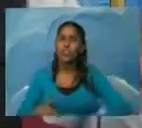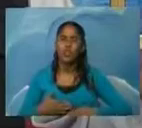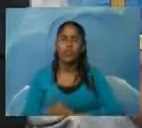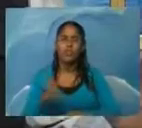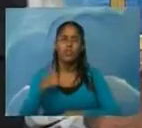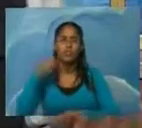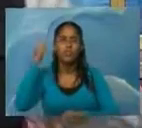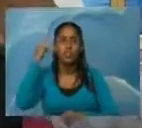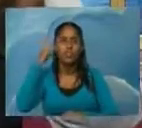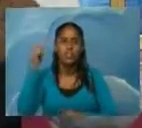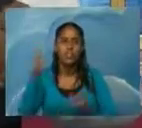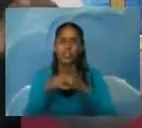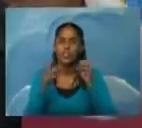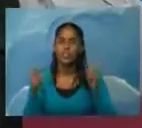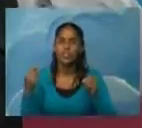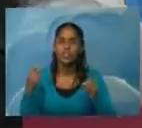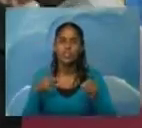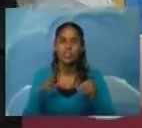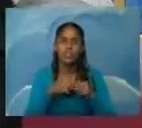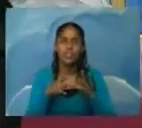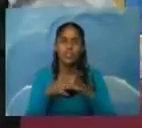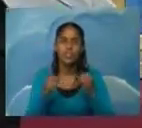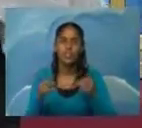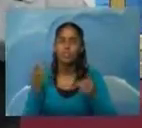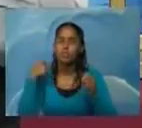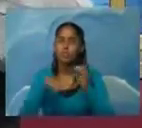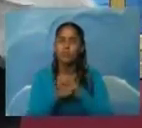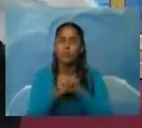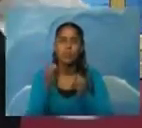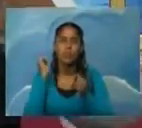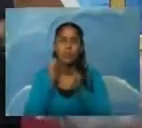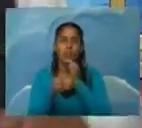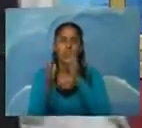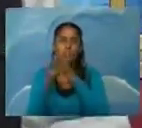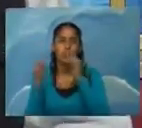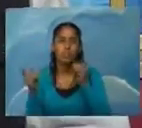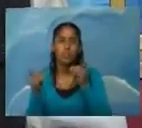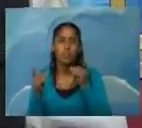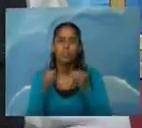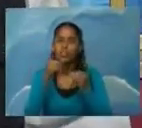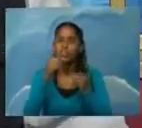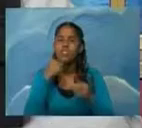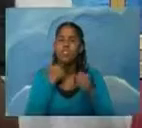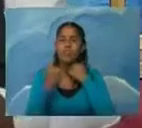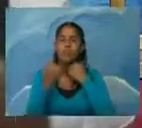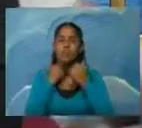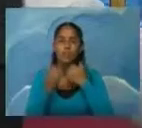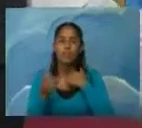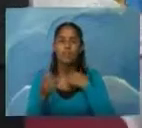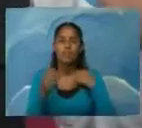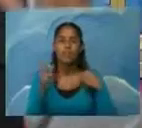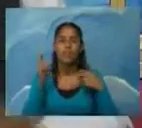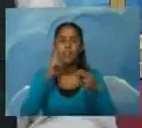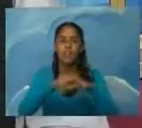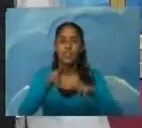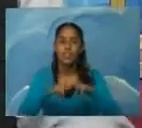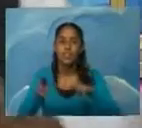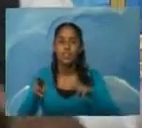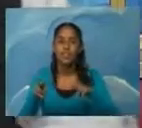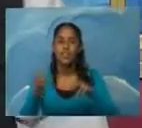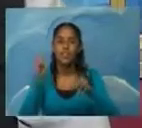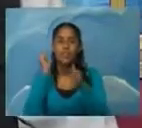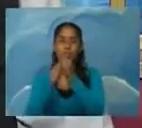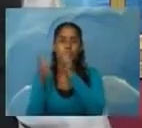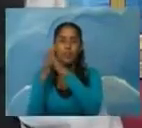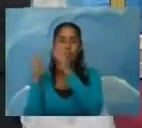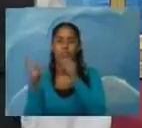Yo no sé, me dijo. Es yo más, te lo dije. Me voy a dormir con las muchachas si usted sigue así, me dijo. Porque las niñas estaban durmiendo en otro lado,